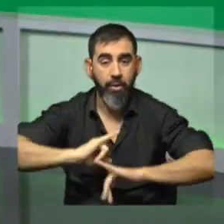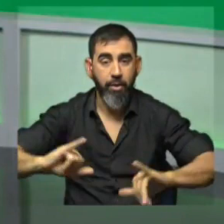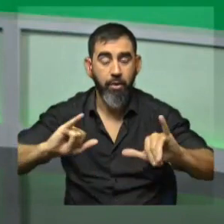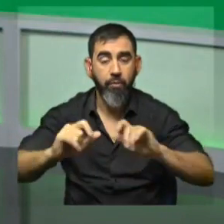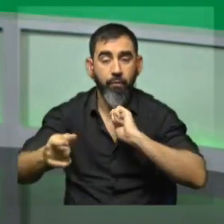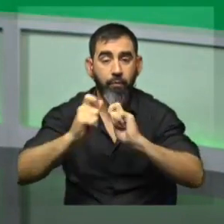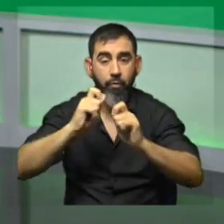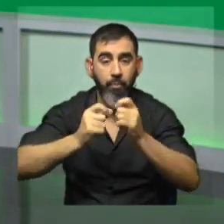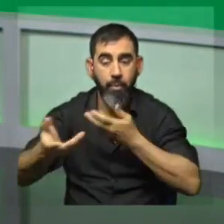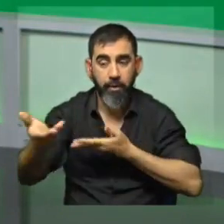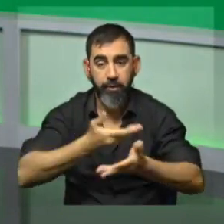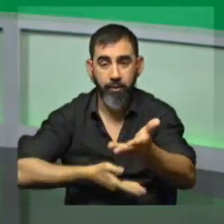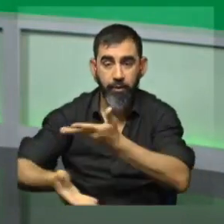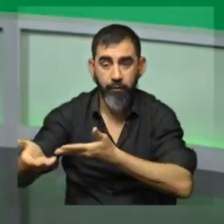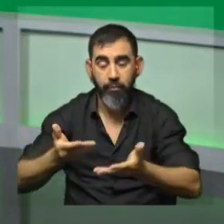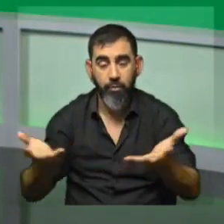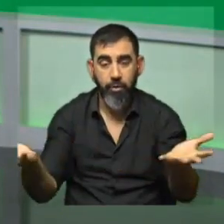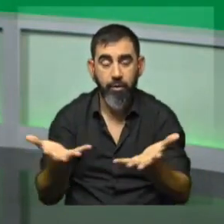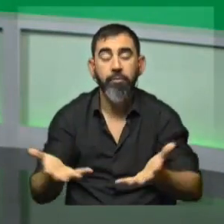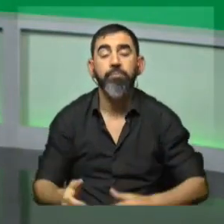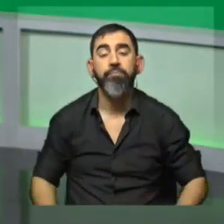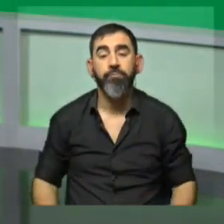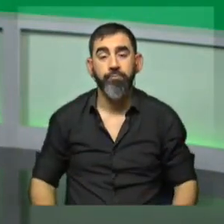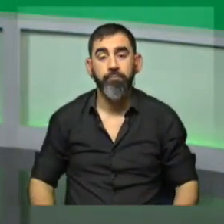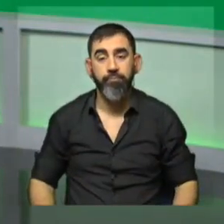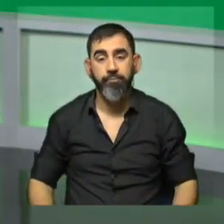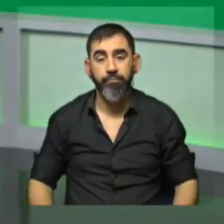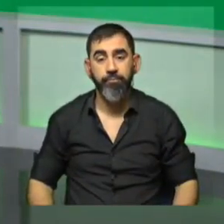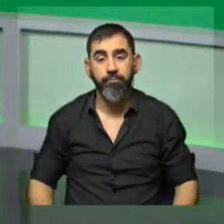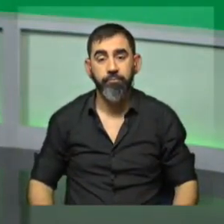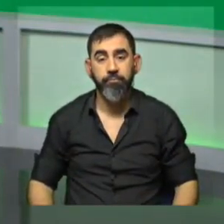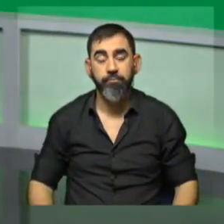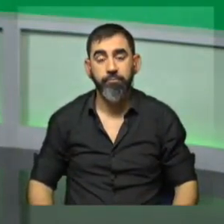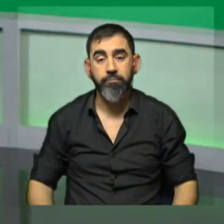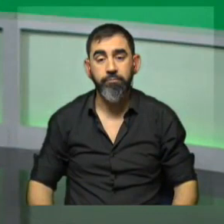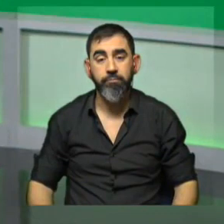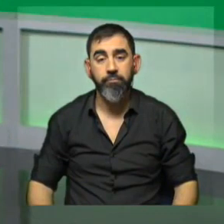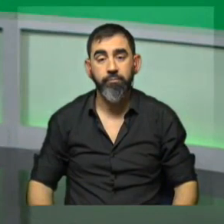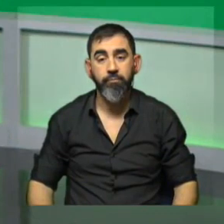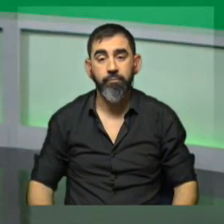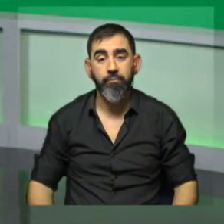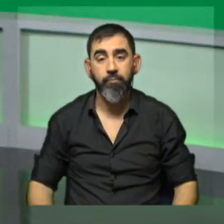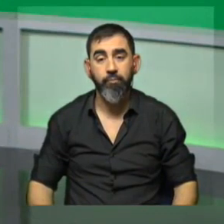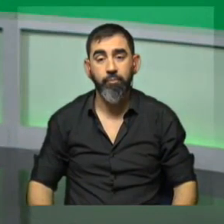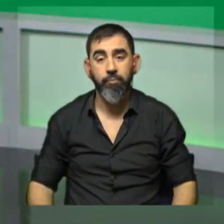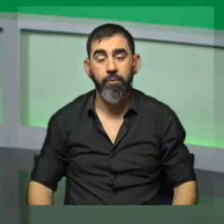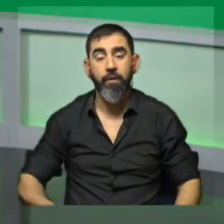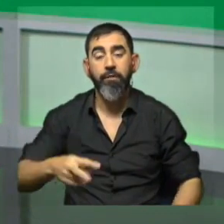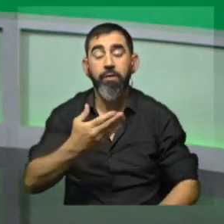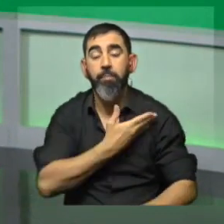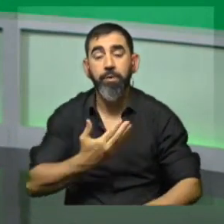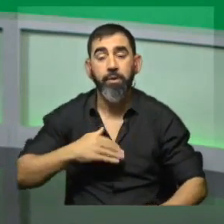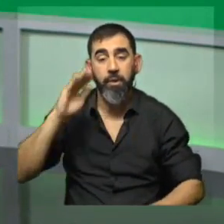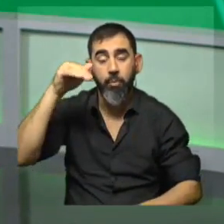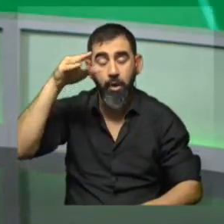Hace propicio que nos esté escuchando mucha gente y eso para nosotros es un orgullo, así que saludo desde aquí. Les contamos que la vicepresidenta de la